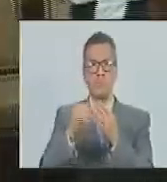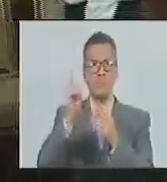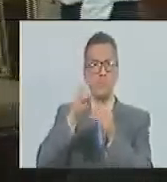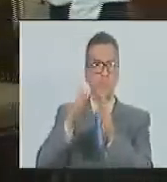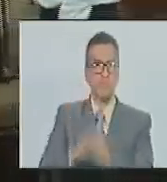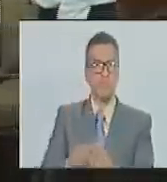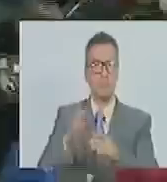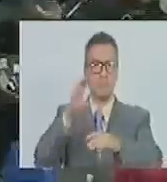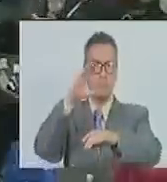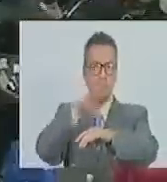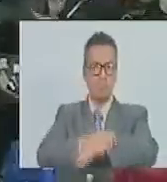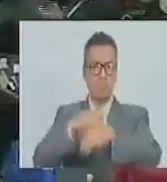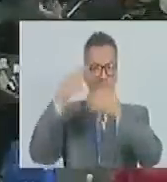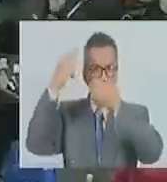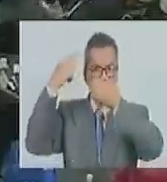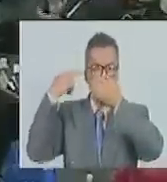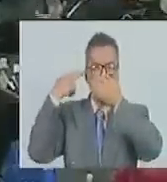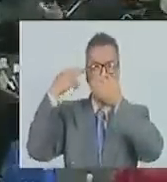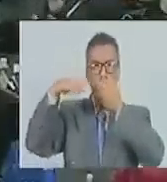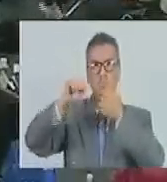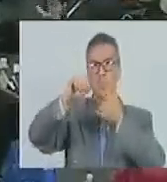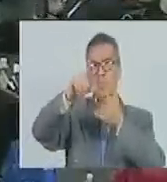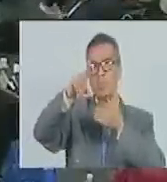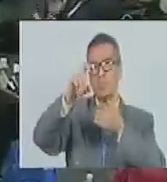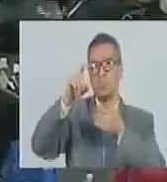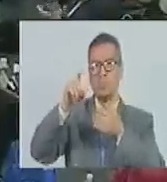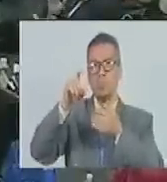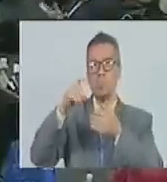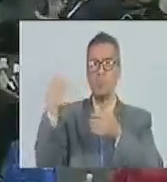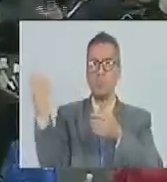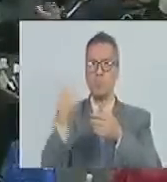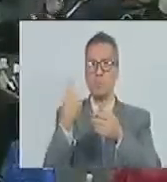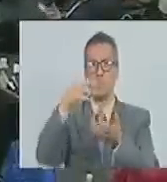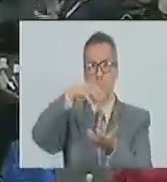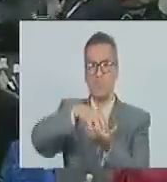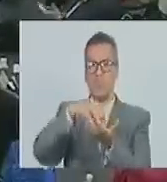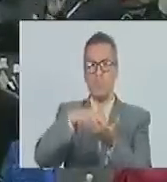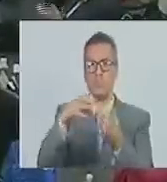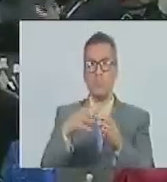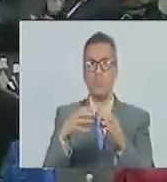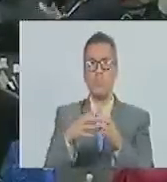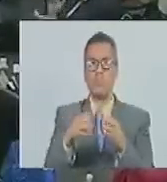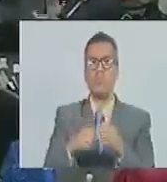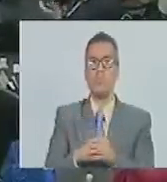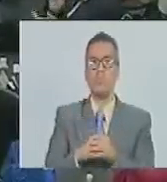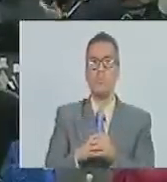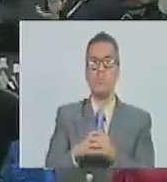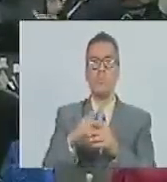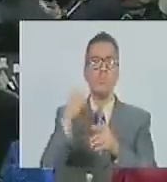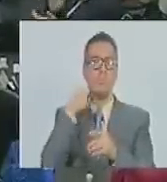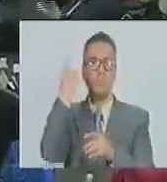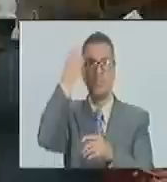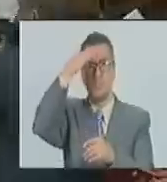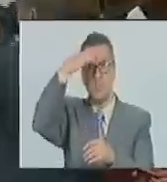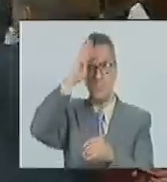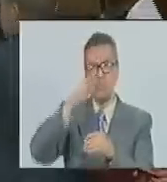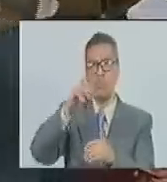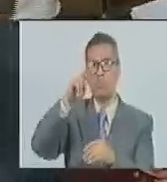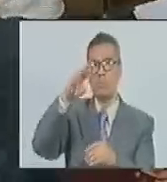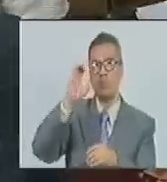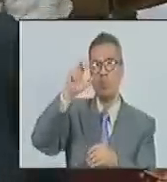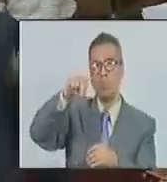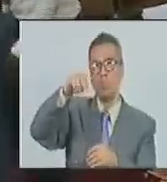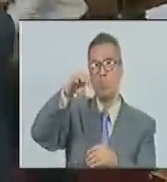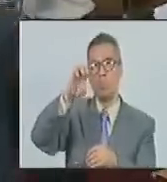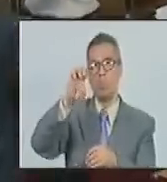venezolano secuestrado Alex Saab. Entra al hemiciclo de sesiones el héroe cubano René